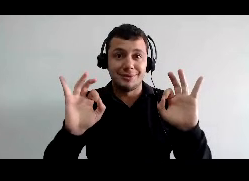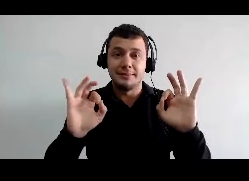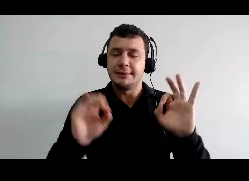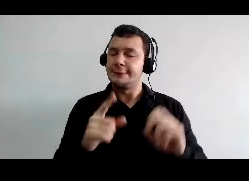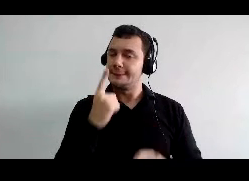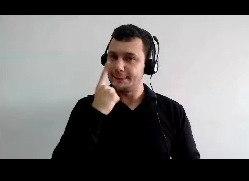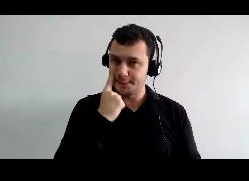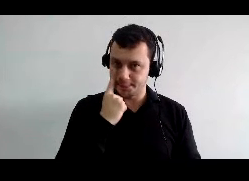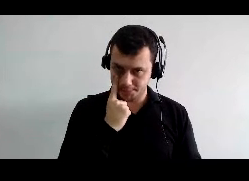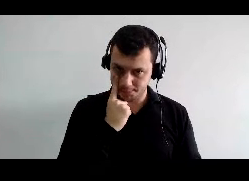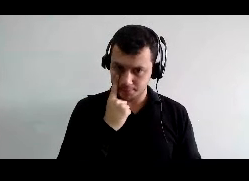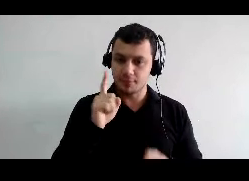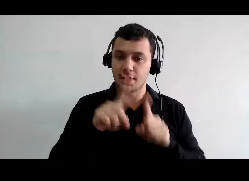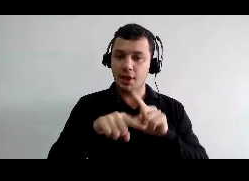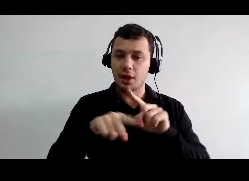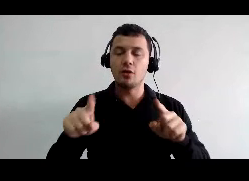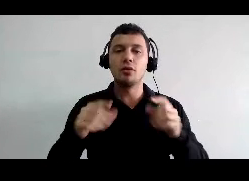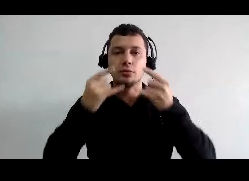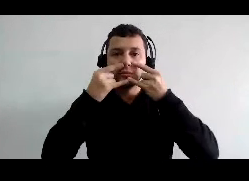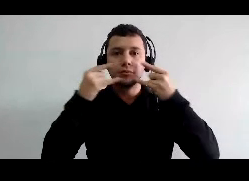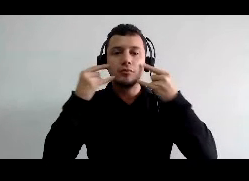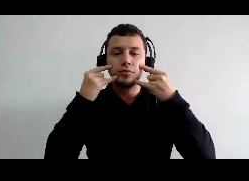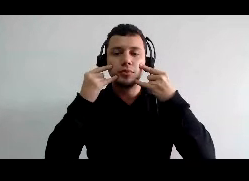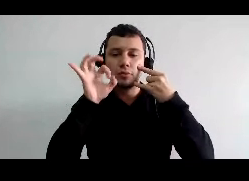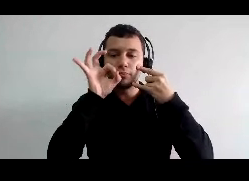que tienen esa válvula de exhalación,